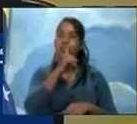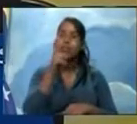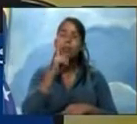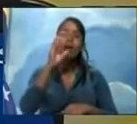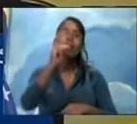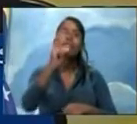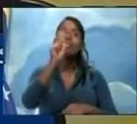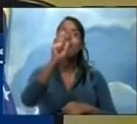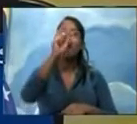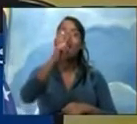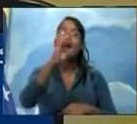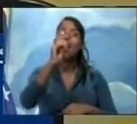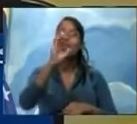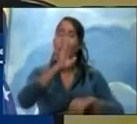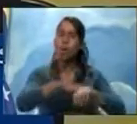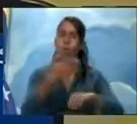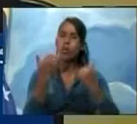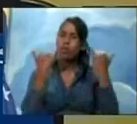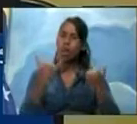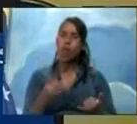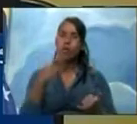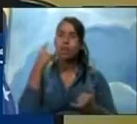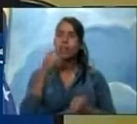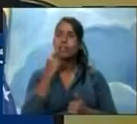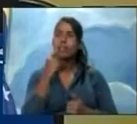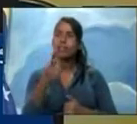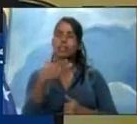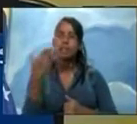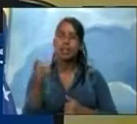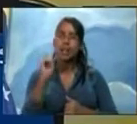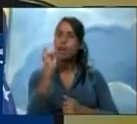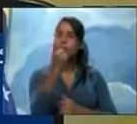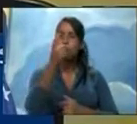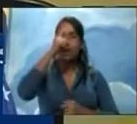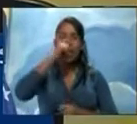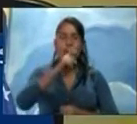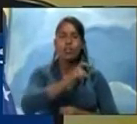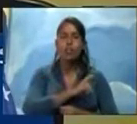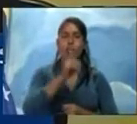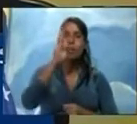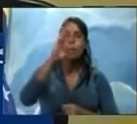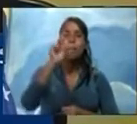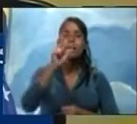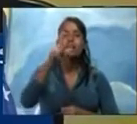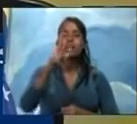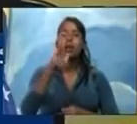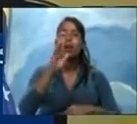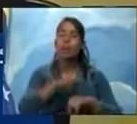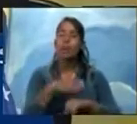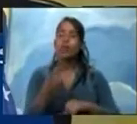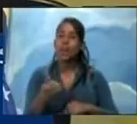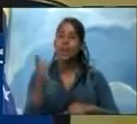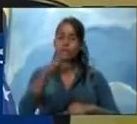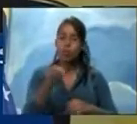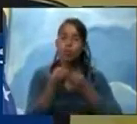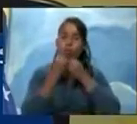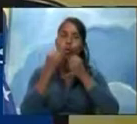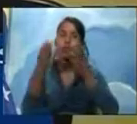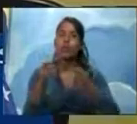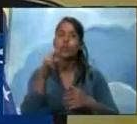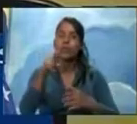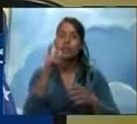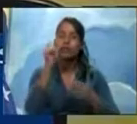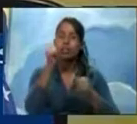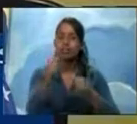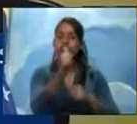se preguntará, ¿pero por qué ahora Daniel dice que en el primer año de Belsasar? Porque él estuvo contando en esos